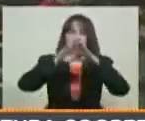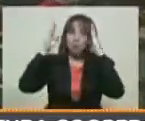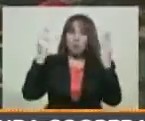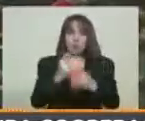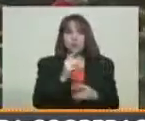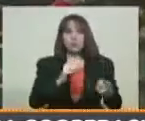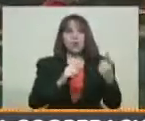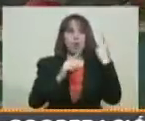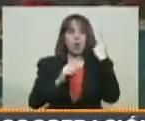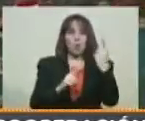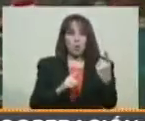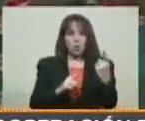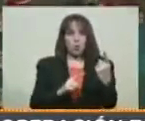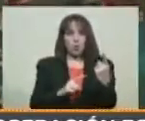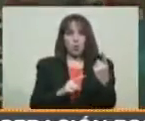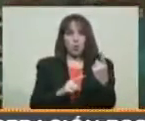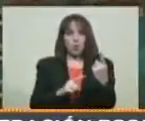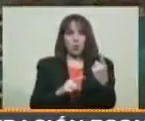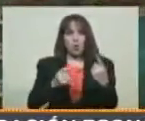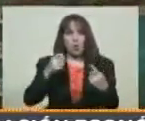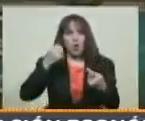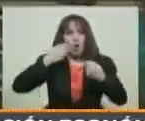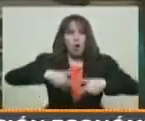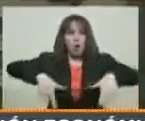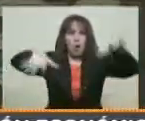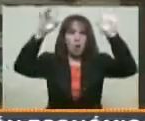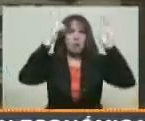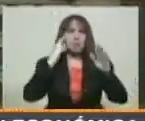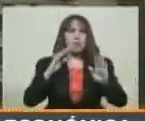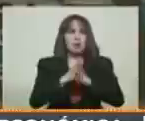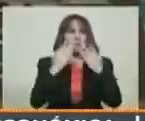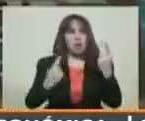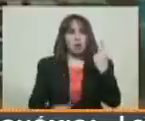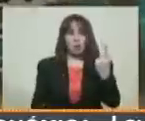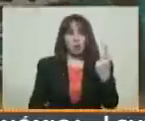de 3. La ola bolivariana de Cumaná.